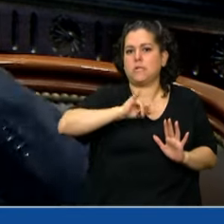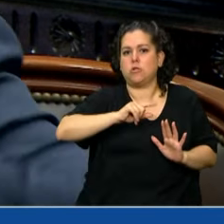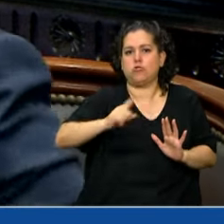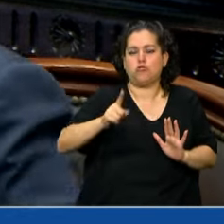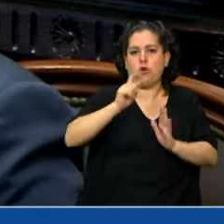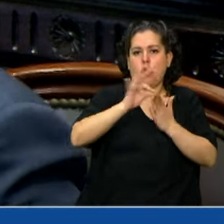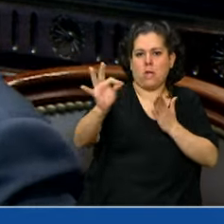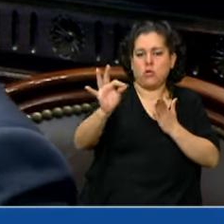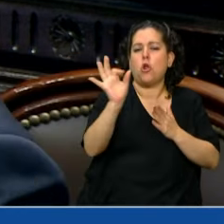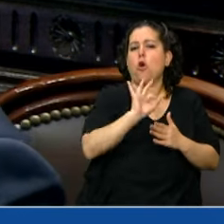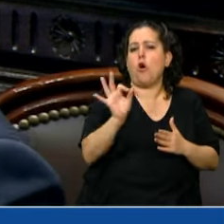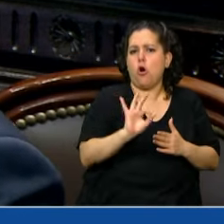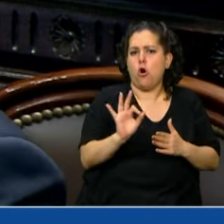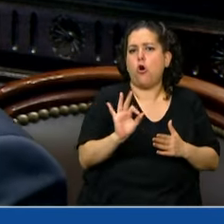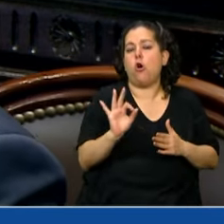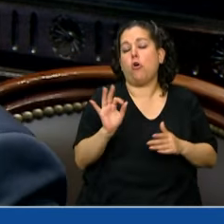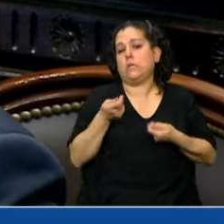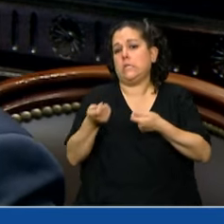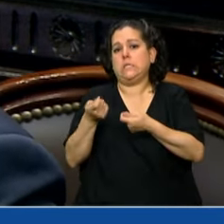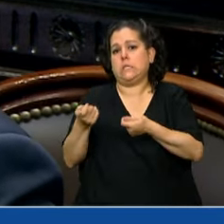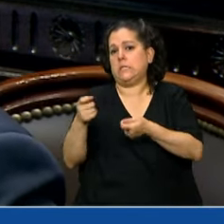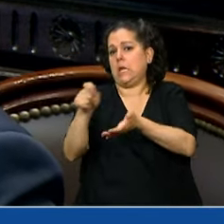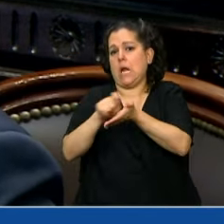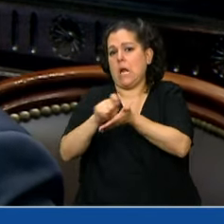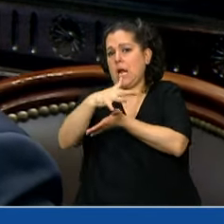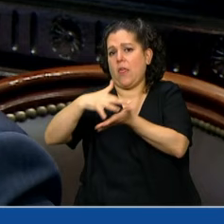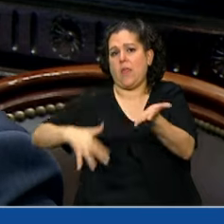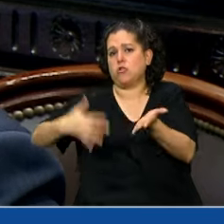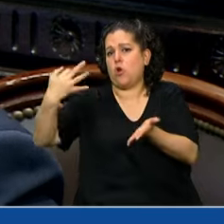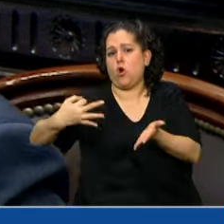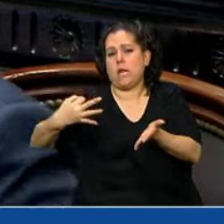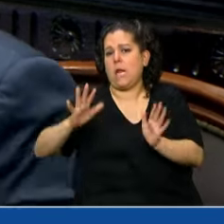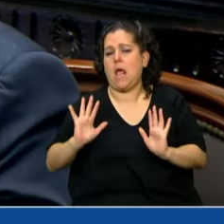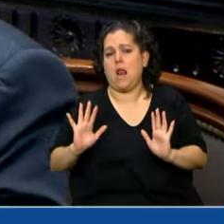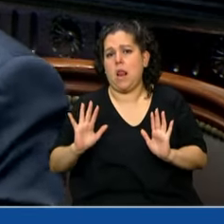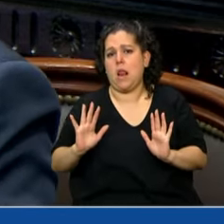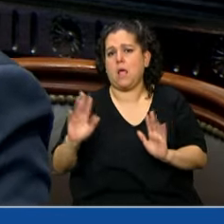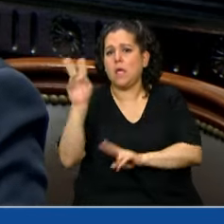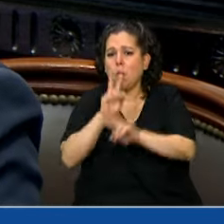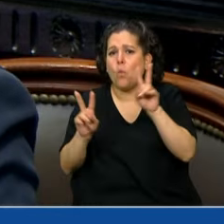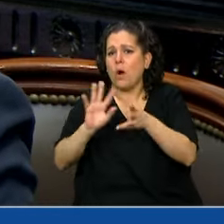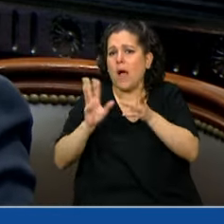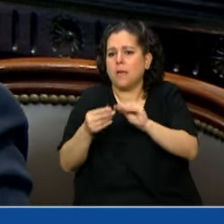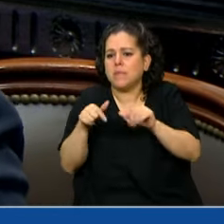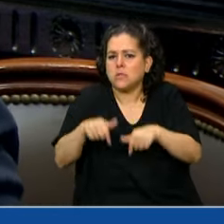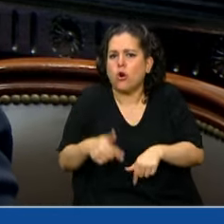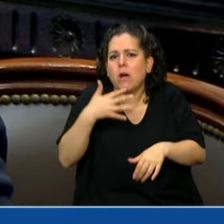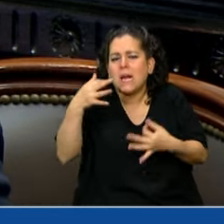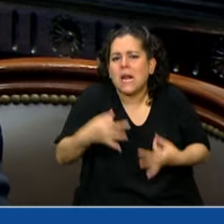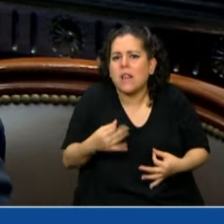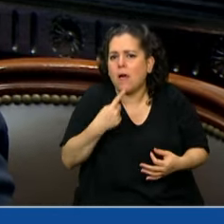correcciones o la otra es insistir en la redacción originaria que busca adaptarse a esta realidad de